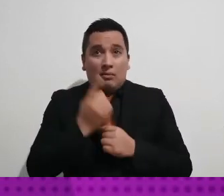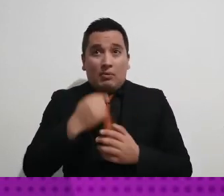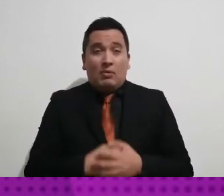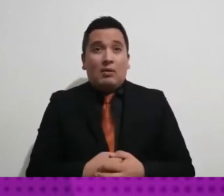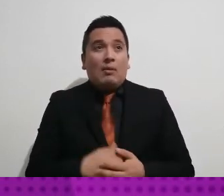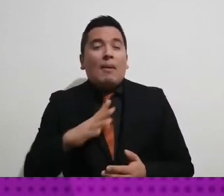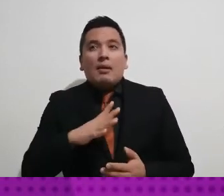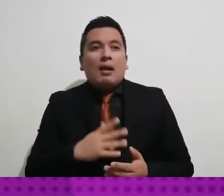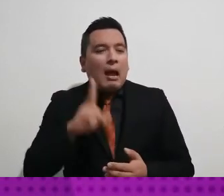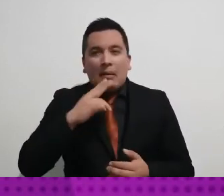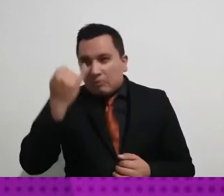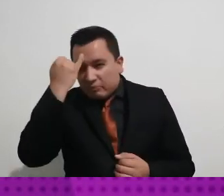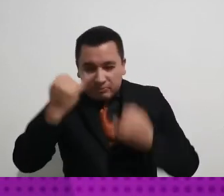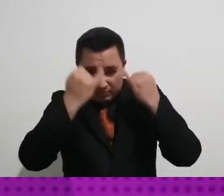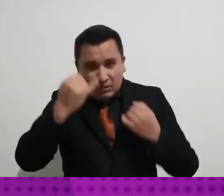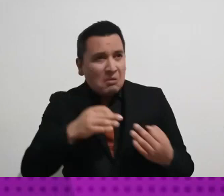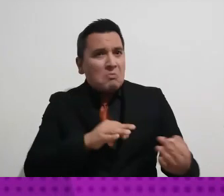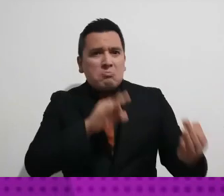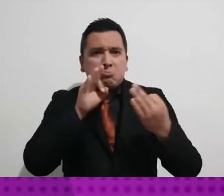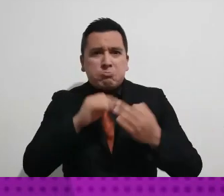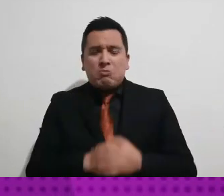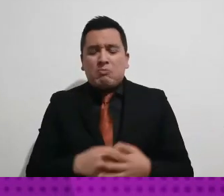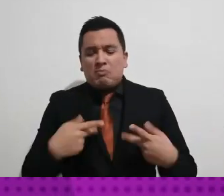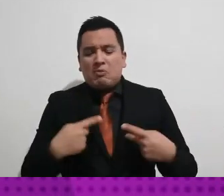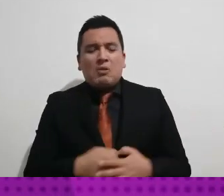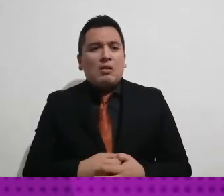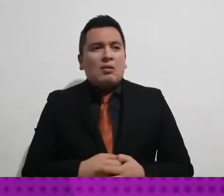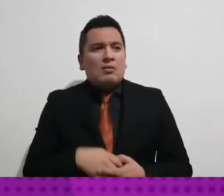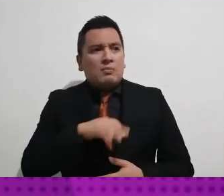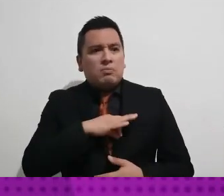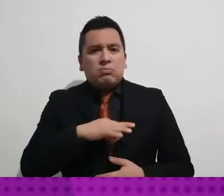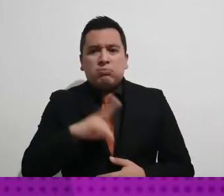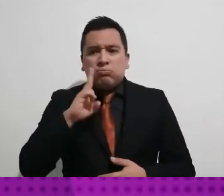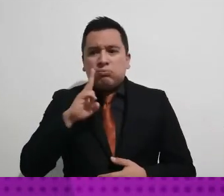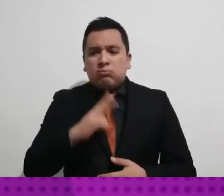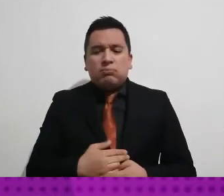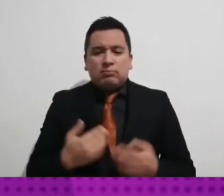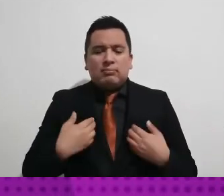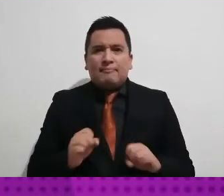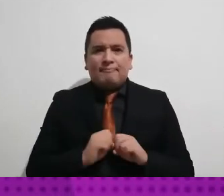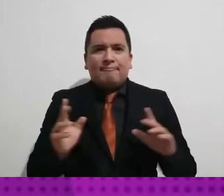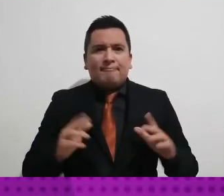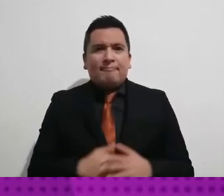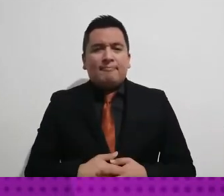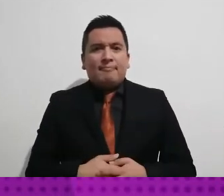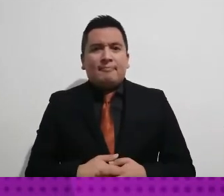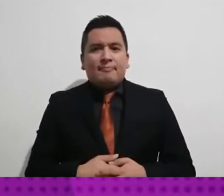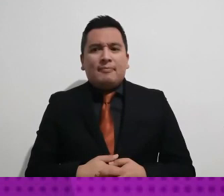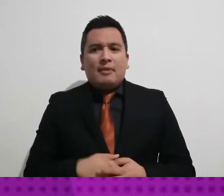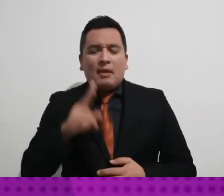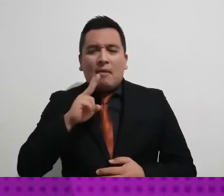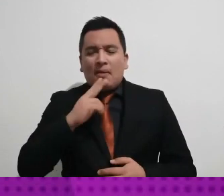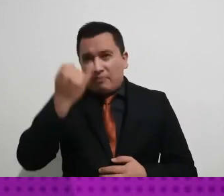debates porque confrontan las ideas, ahí a la ciudadanía pues le permite darse una idea muy clara